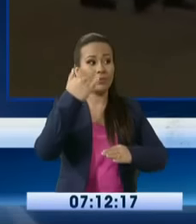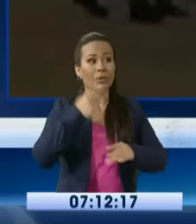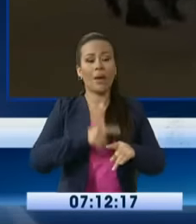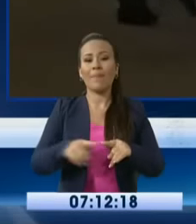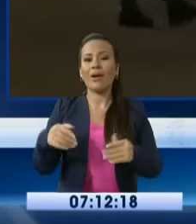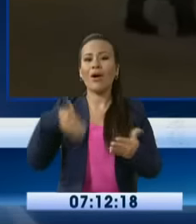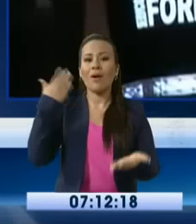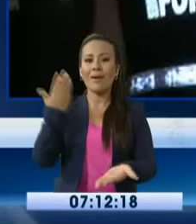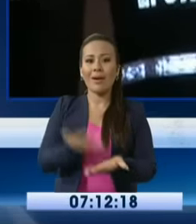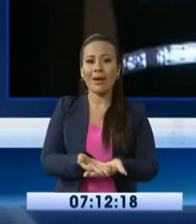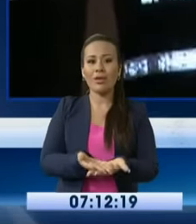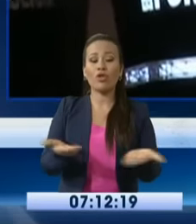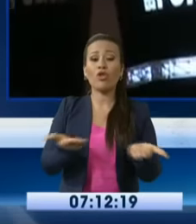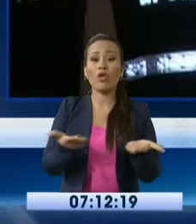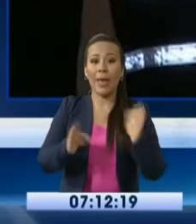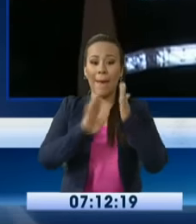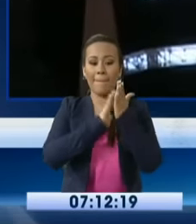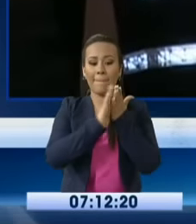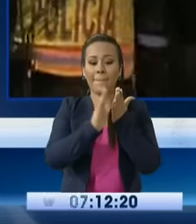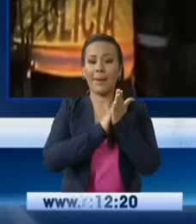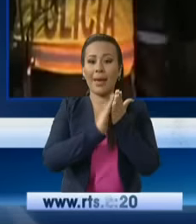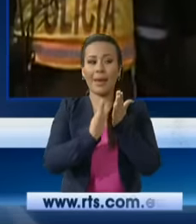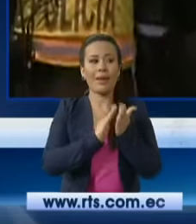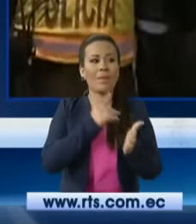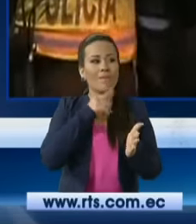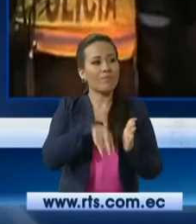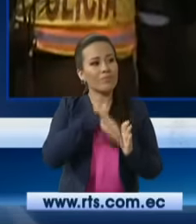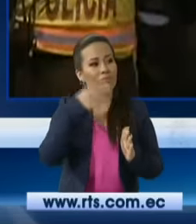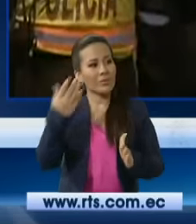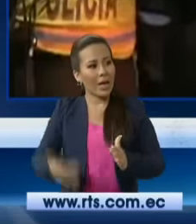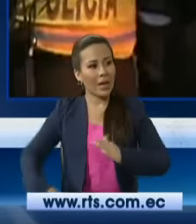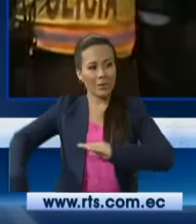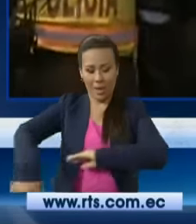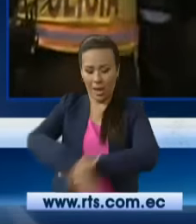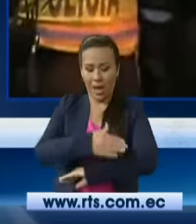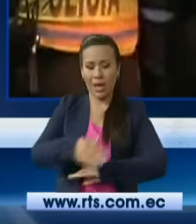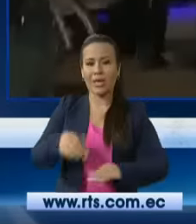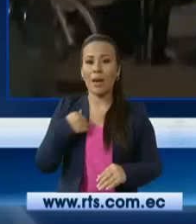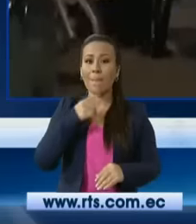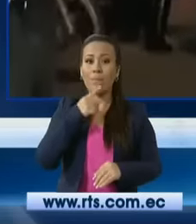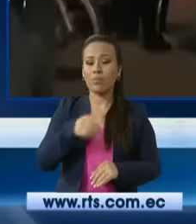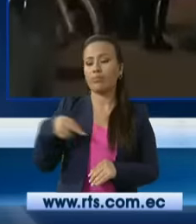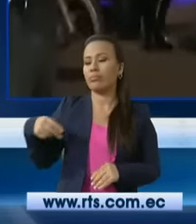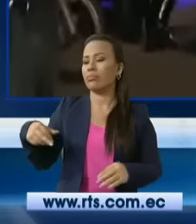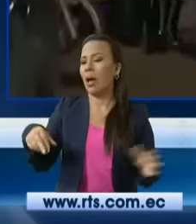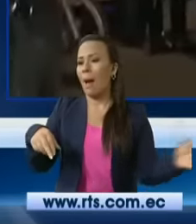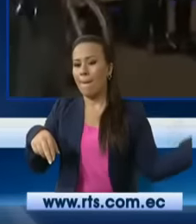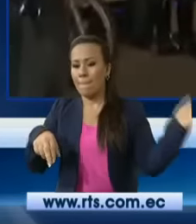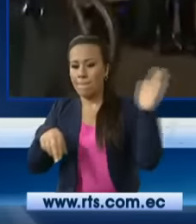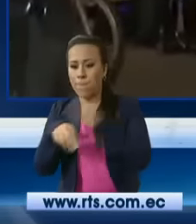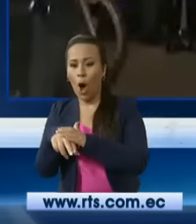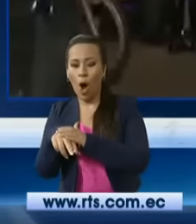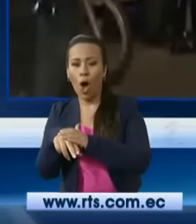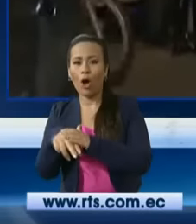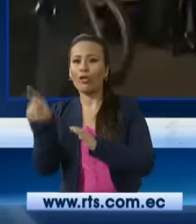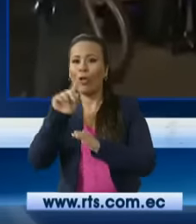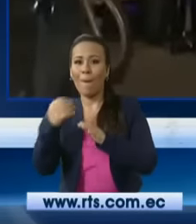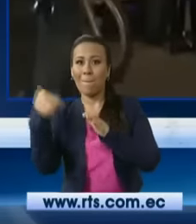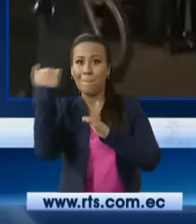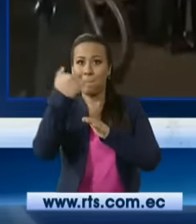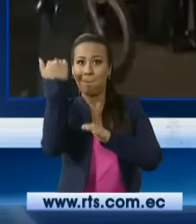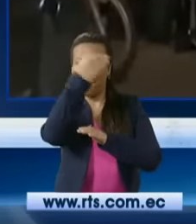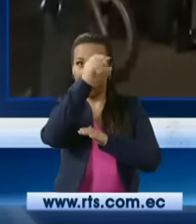rebotó en una de las paredes cayendo lógicamente pues en la calle y explosionando en una de las veredas por donde